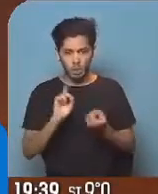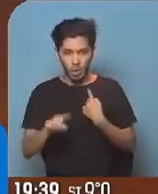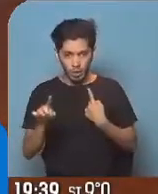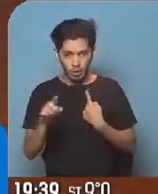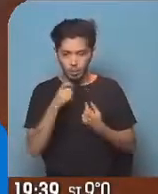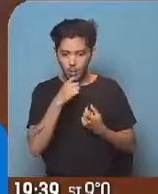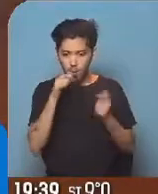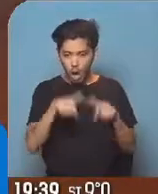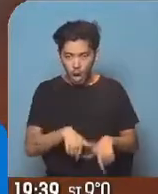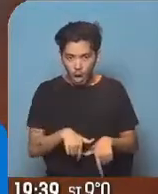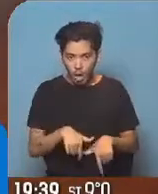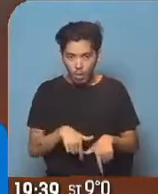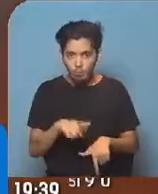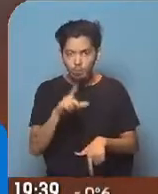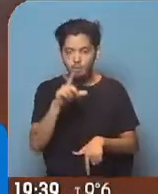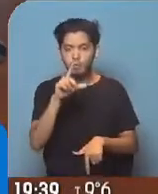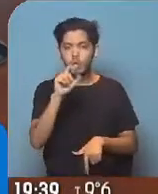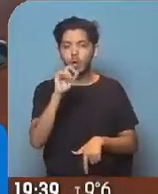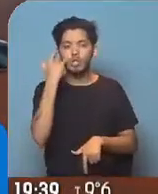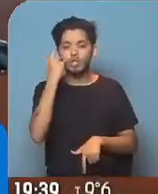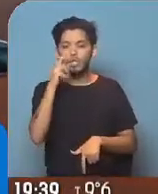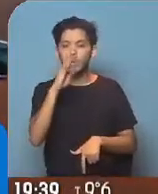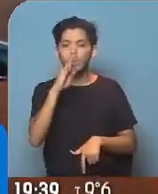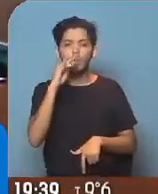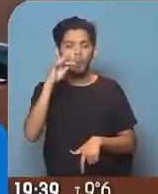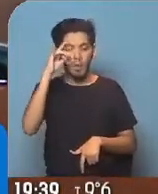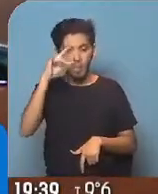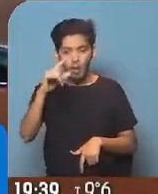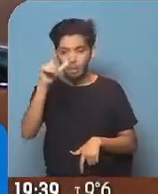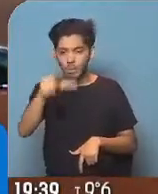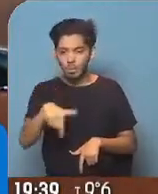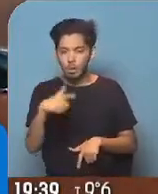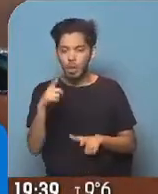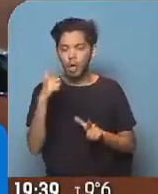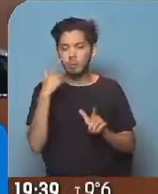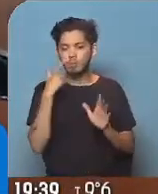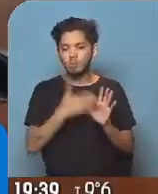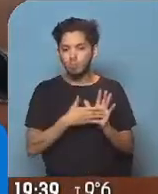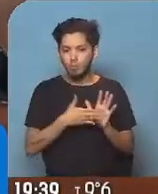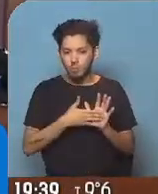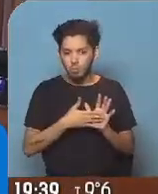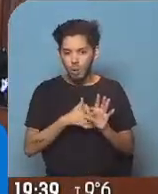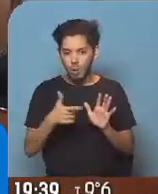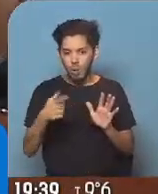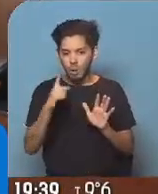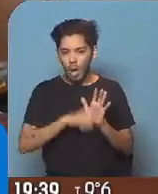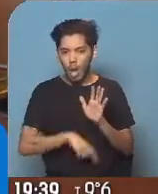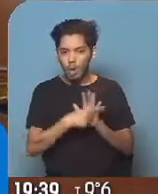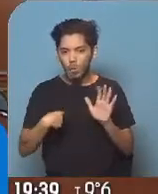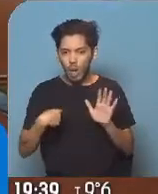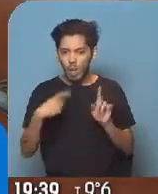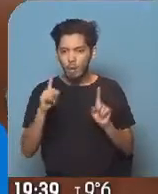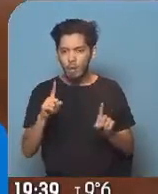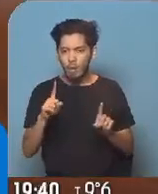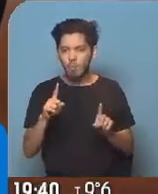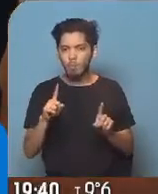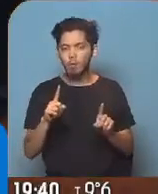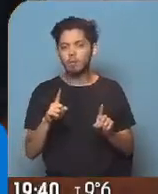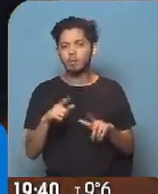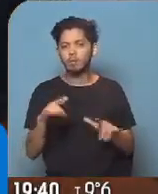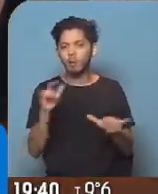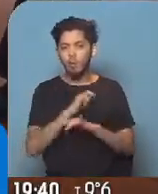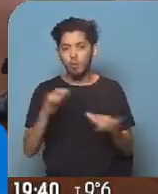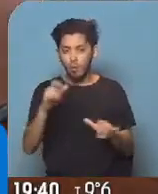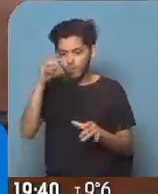este caso. Ollarvide declaró la invalidez probatoria de esos mails. Fue un informe